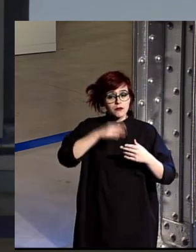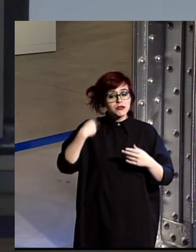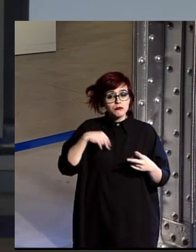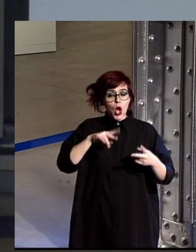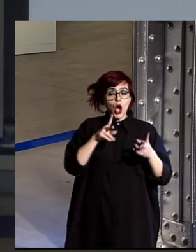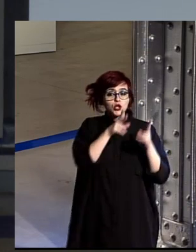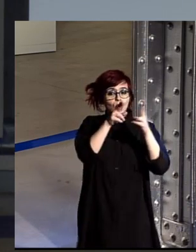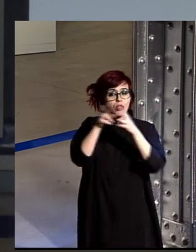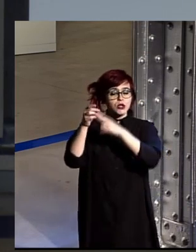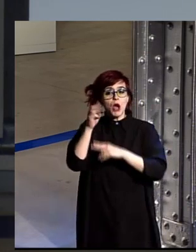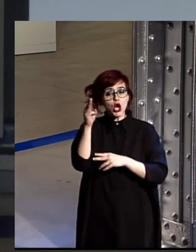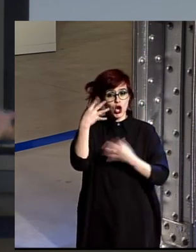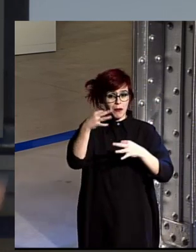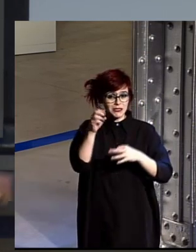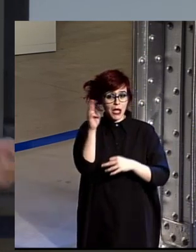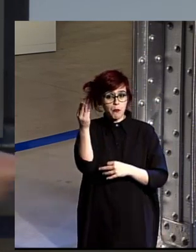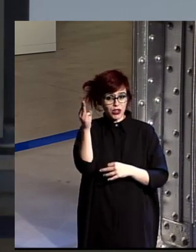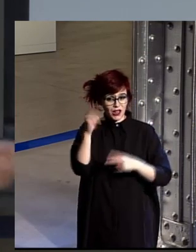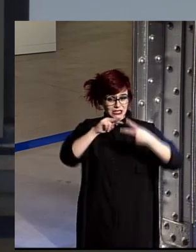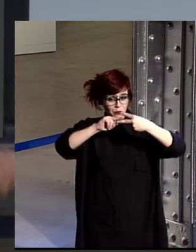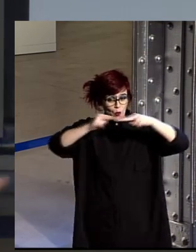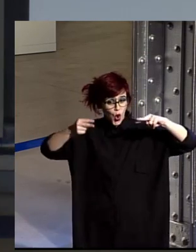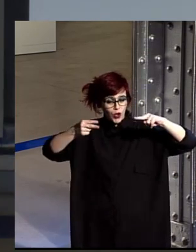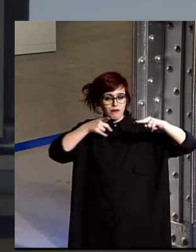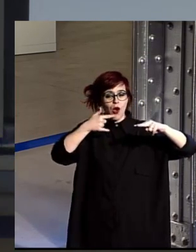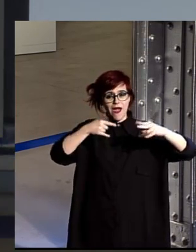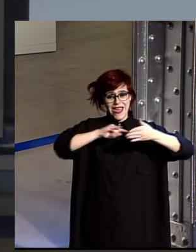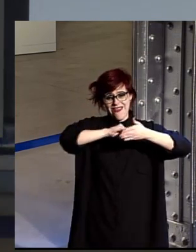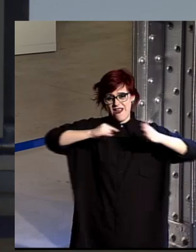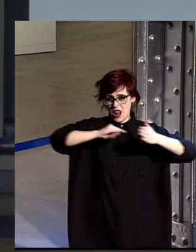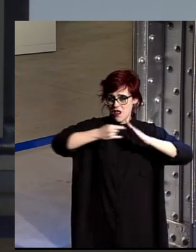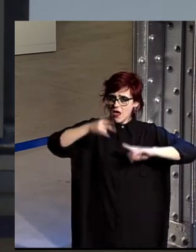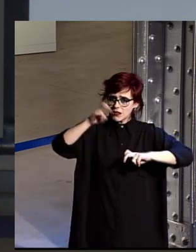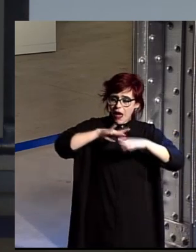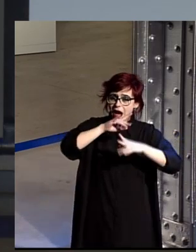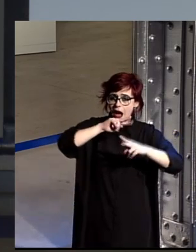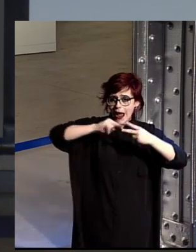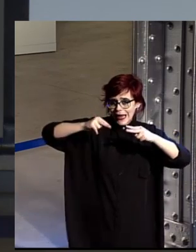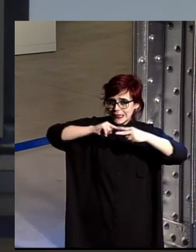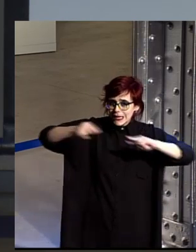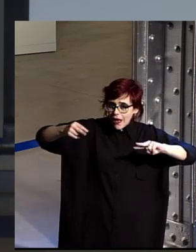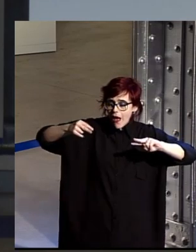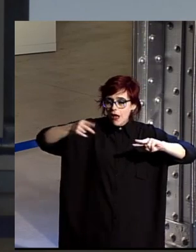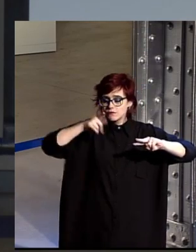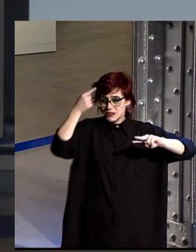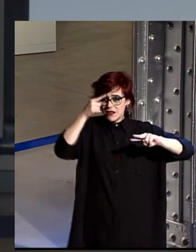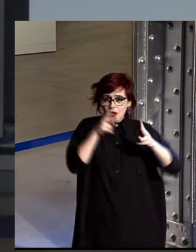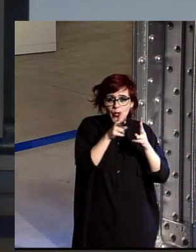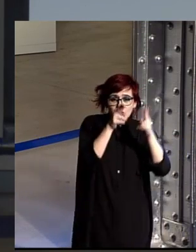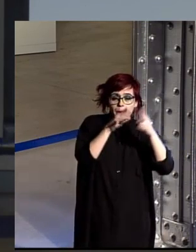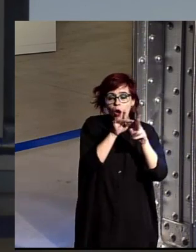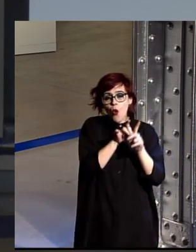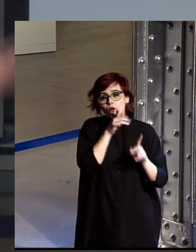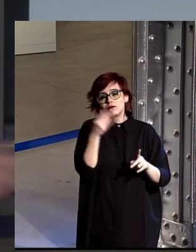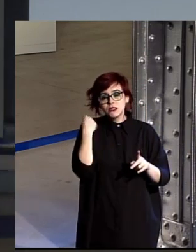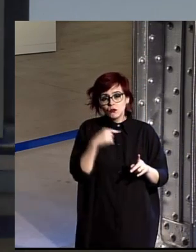trocitos, de normal son proteínas, pero ahora ya con la ingeniería genética que la tenemos así como muy a mano y la manipulamos mucho, pues puedes recortarte un gen de ébola